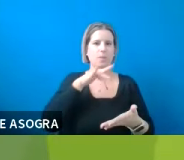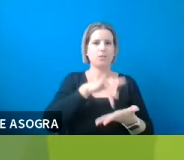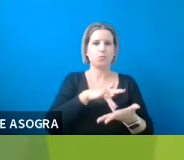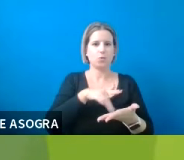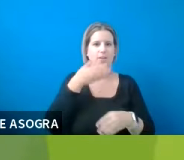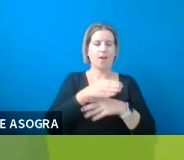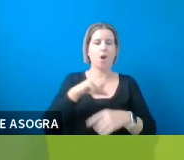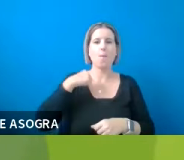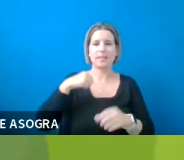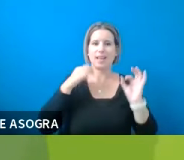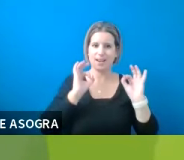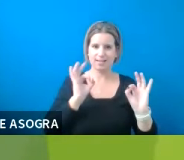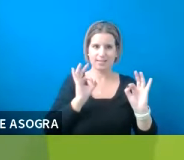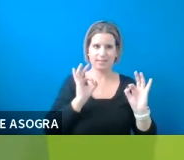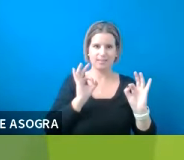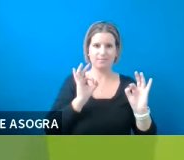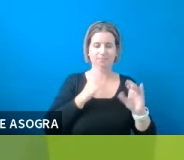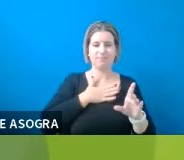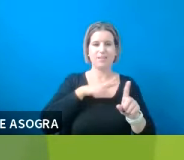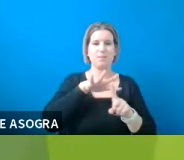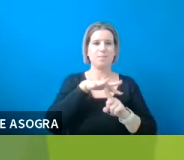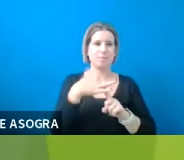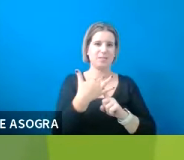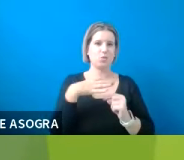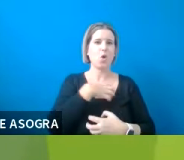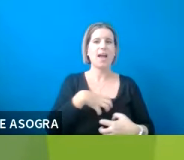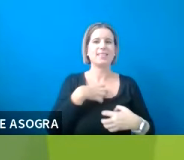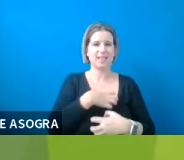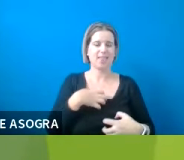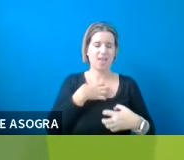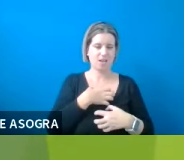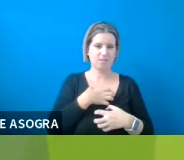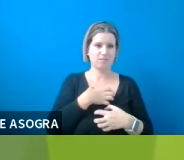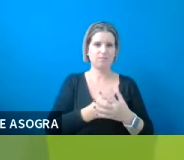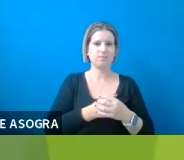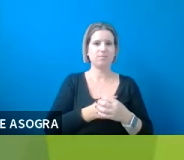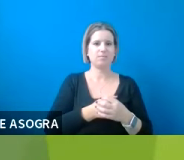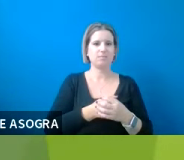a un hospital, en mi caso la ansiedad, que